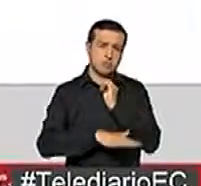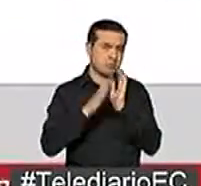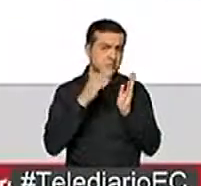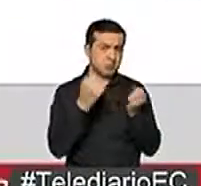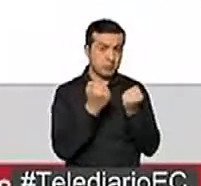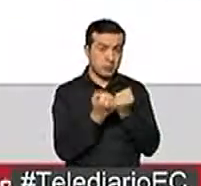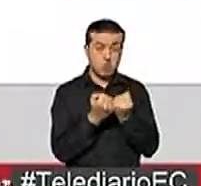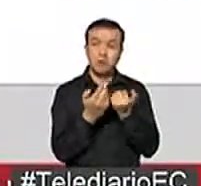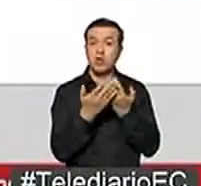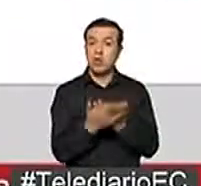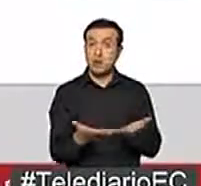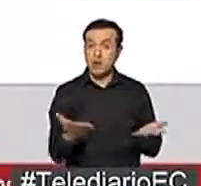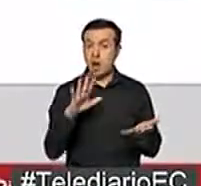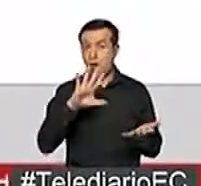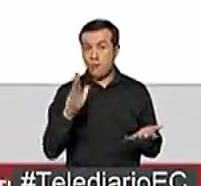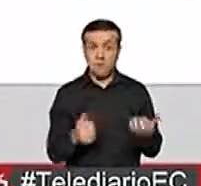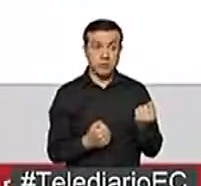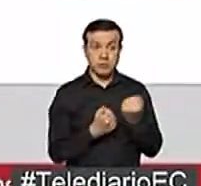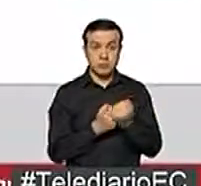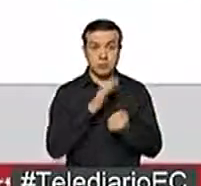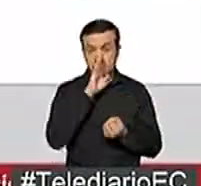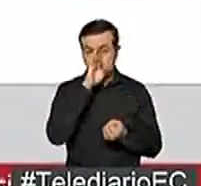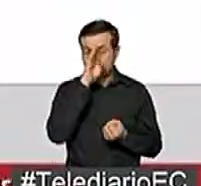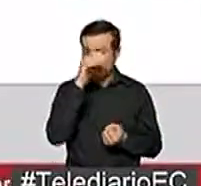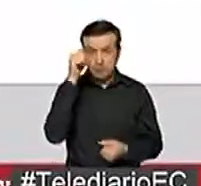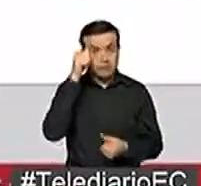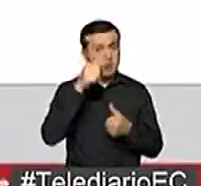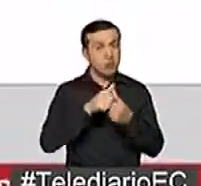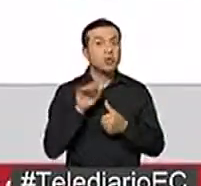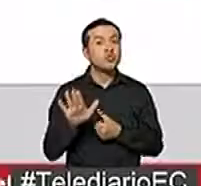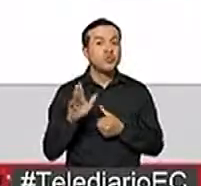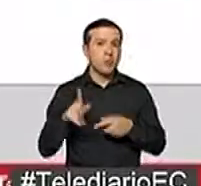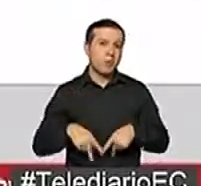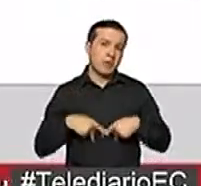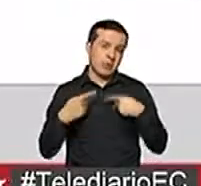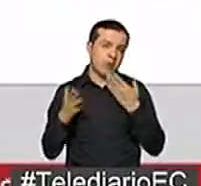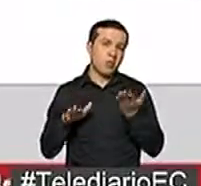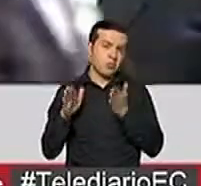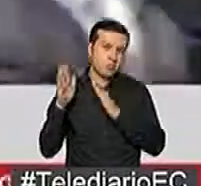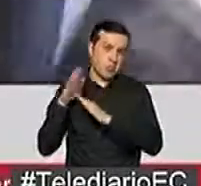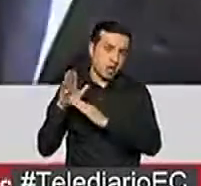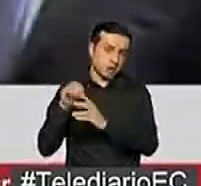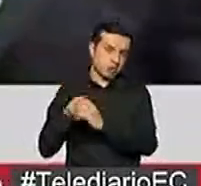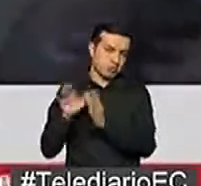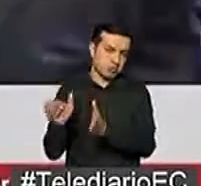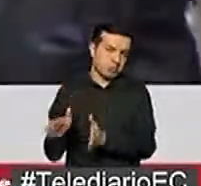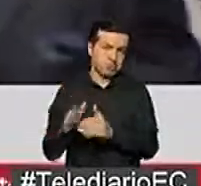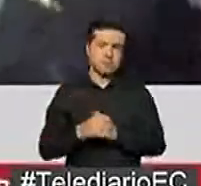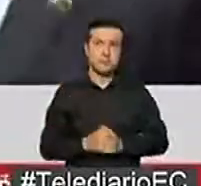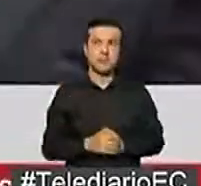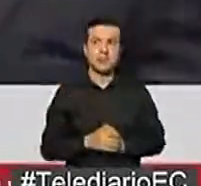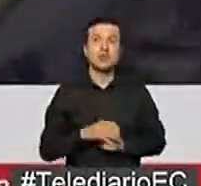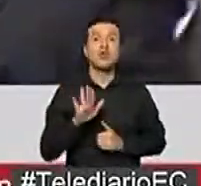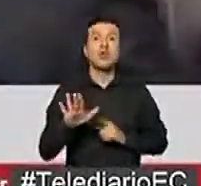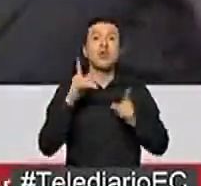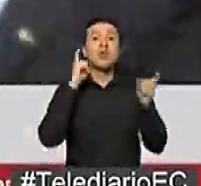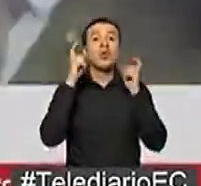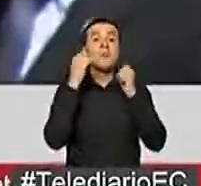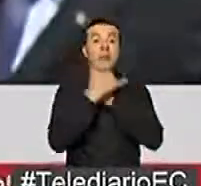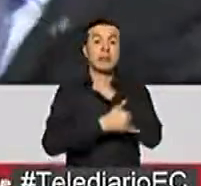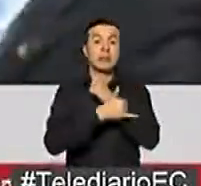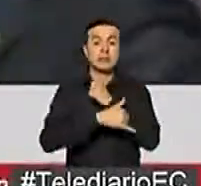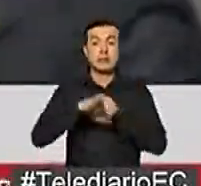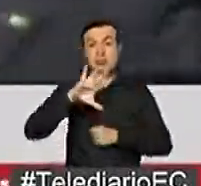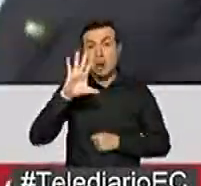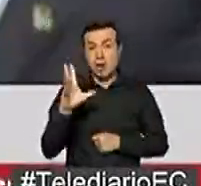la historia de Zimbabue y África nunca será olvidada. Que su alma descanse en paz, agregó el mandatario. Mugabe gobernó el país africano luego